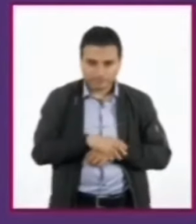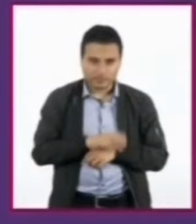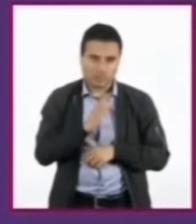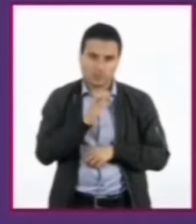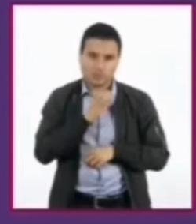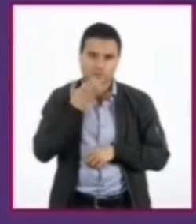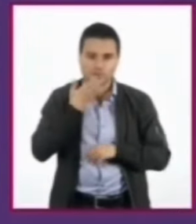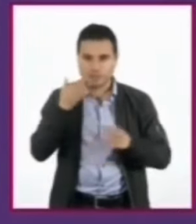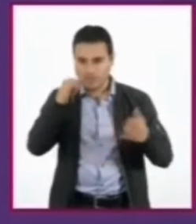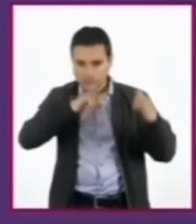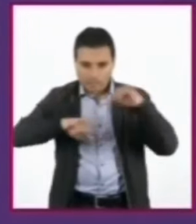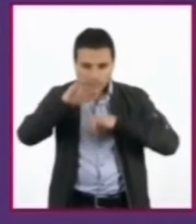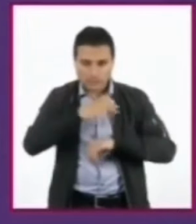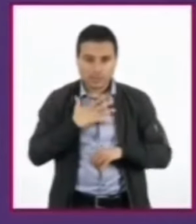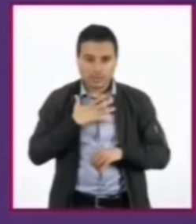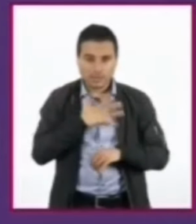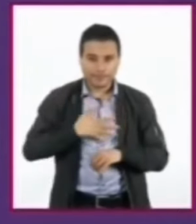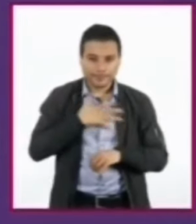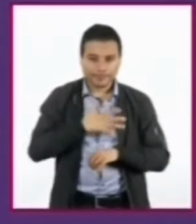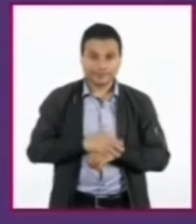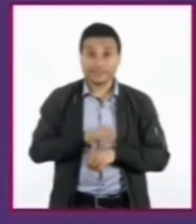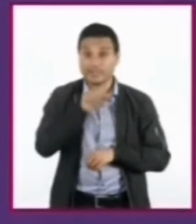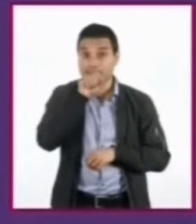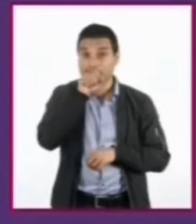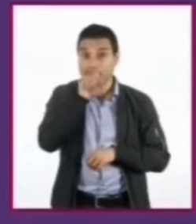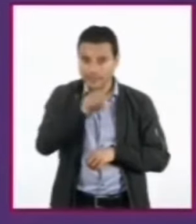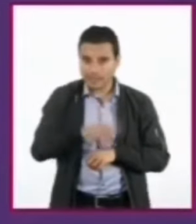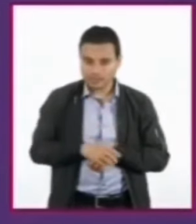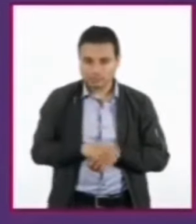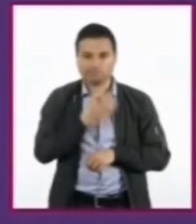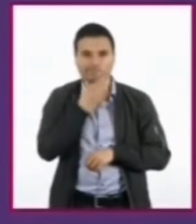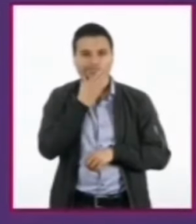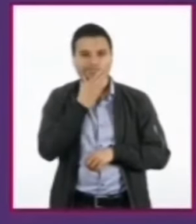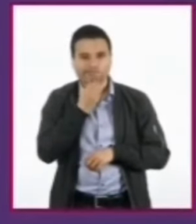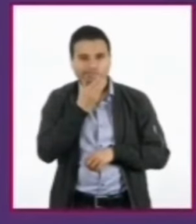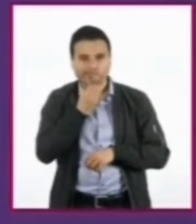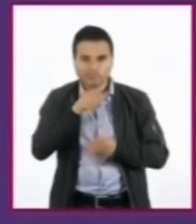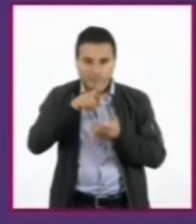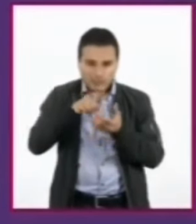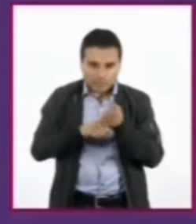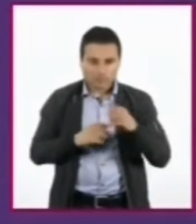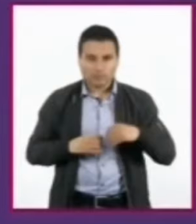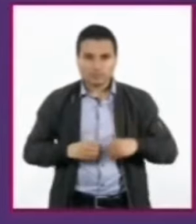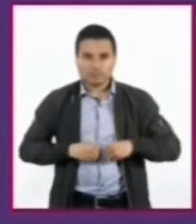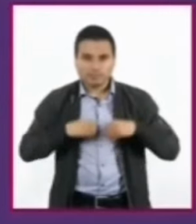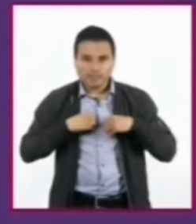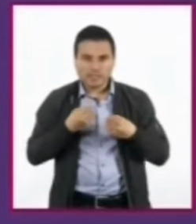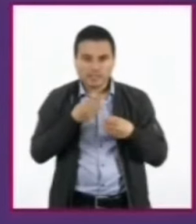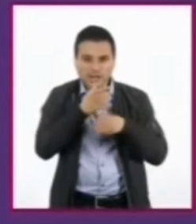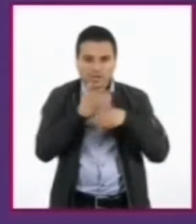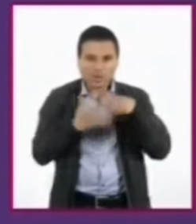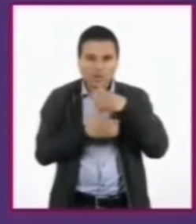laboratorio. También buscaban explicaciones filosóficas sobre la constitución de la vida y la materia.